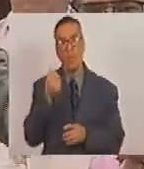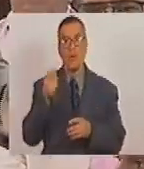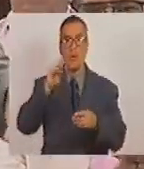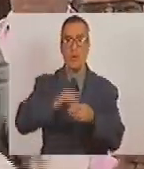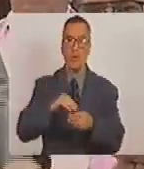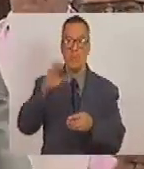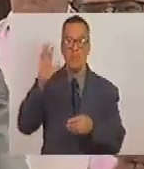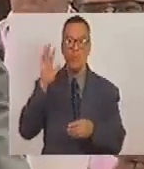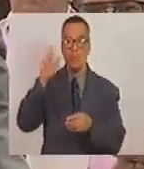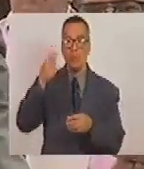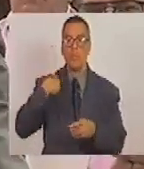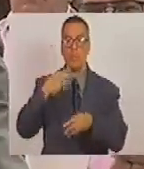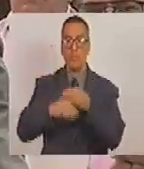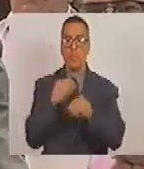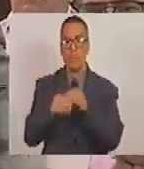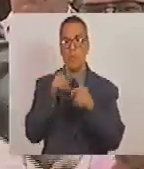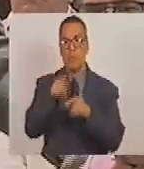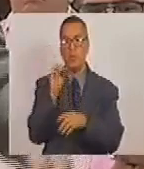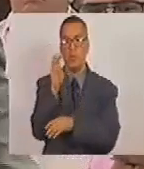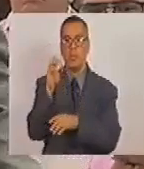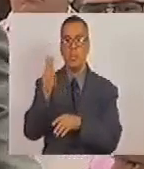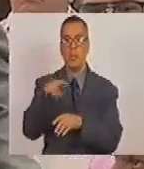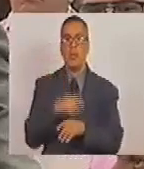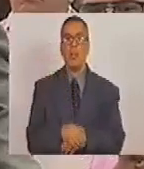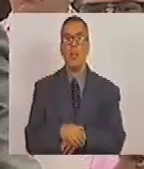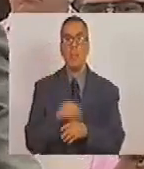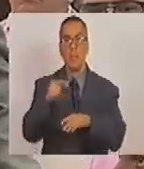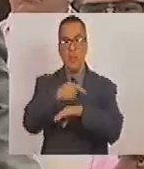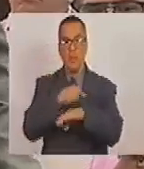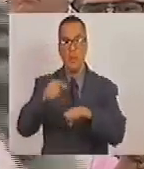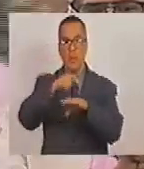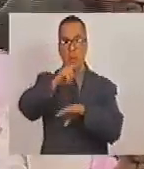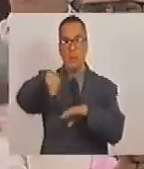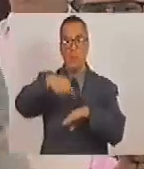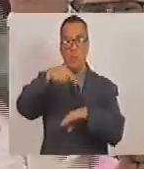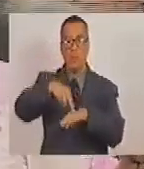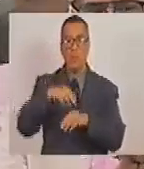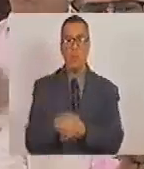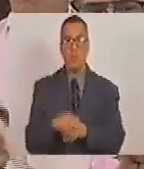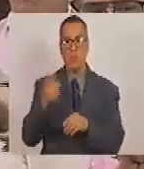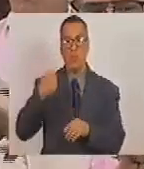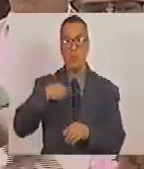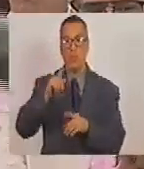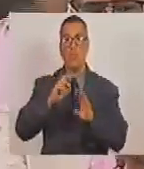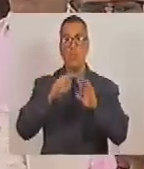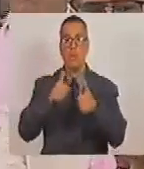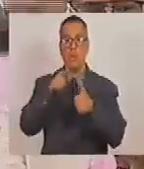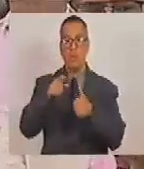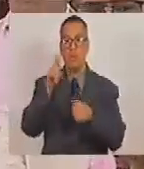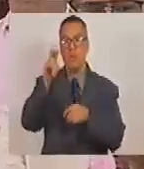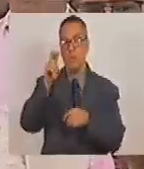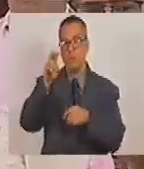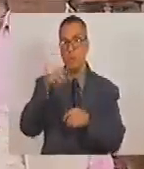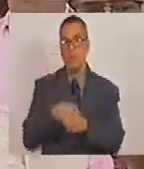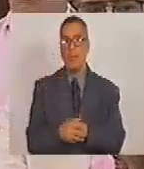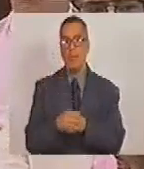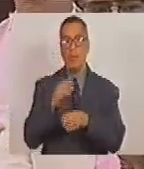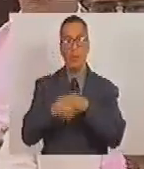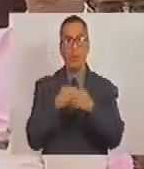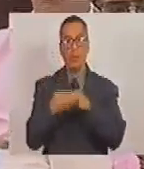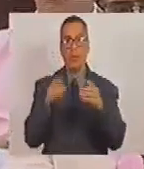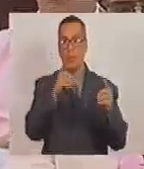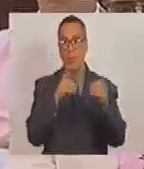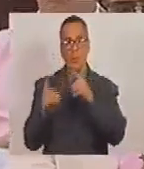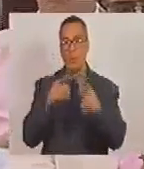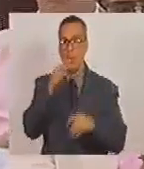el compromiso que se hizo con esta Asamblea y con el Gobierno Nacional. Debe inaugurarse una nueva forma de